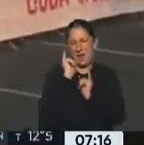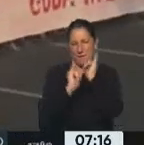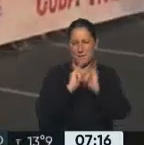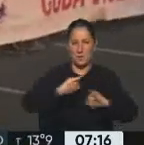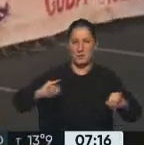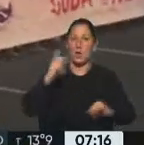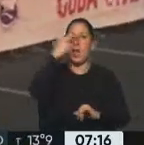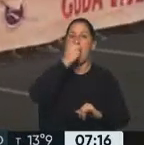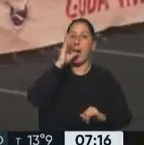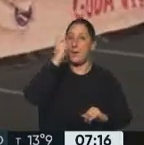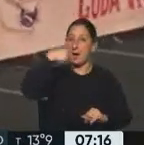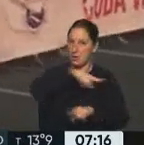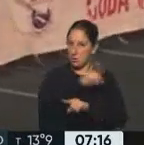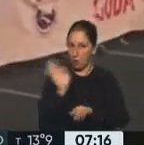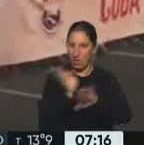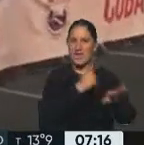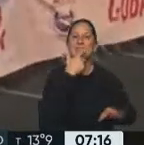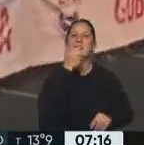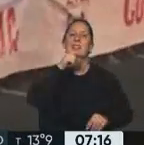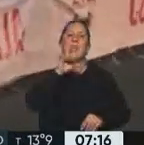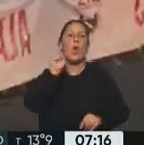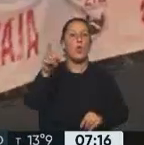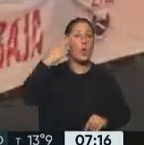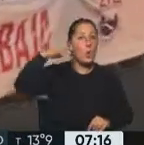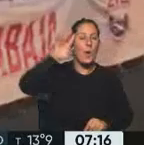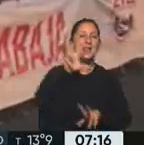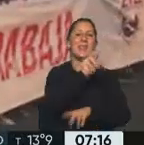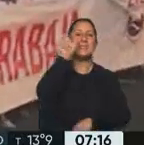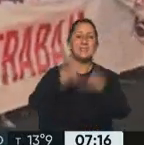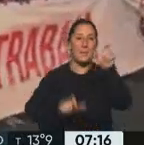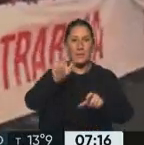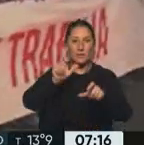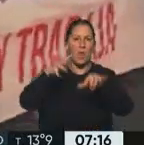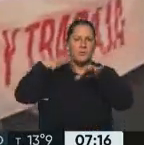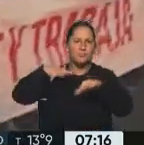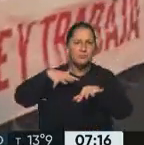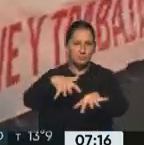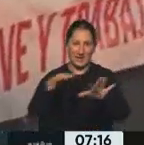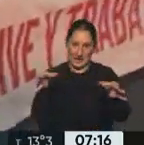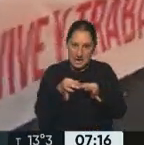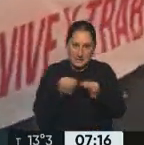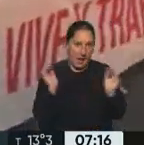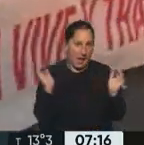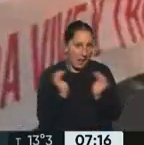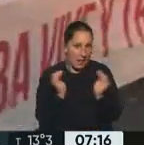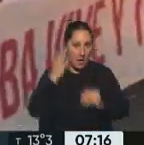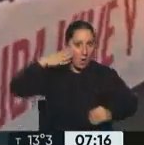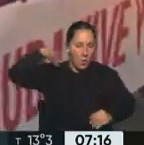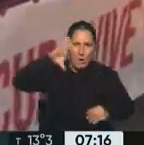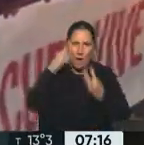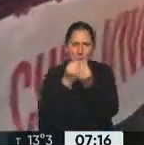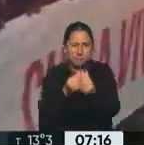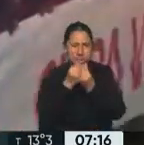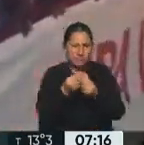no en La Habana, en Santiago de Cuba hubo 300.000 personas movilizadas. Para una isla como Cuba es una cantidad muy